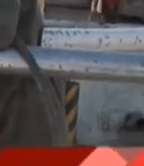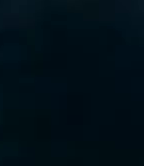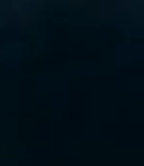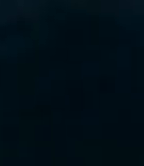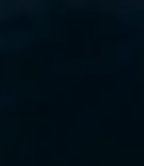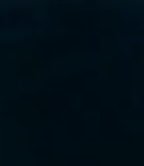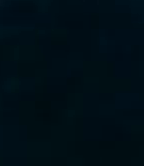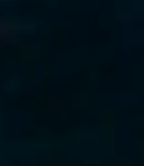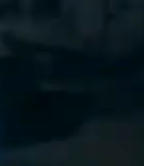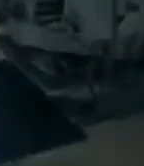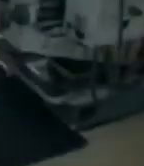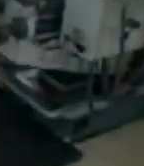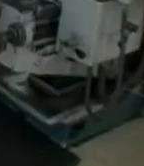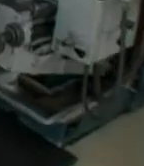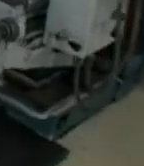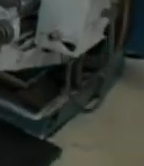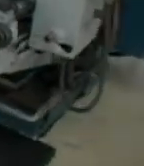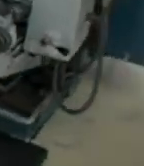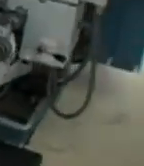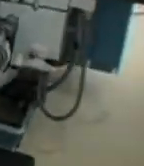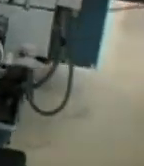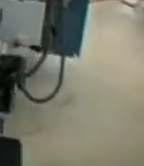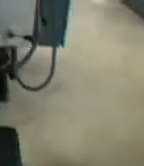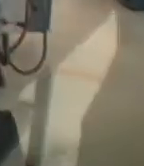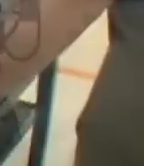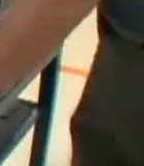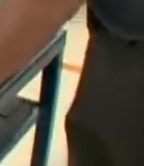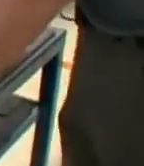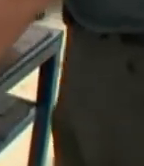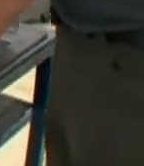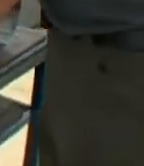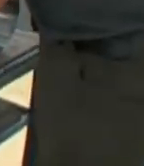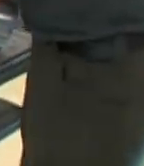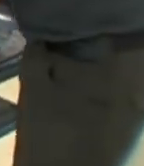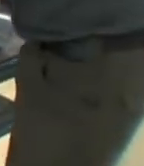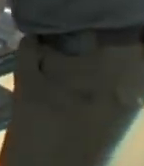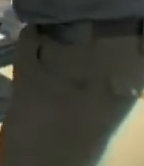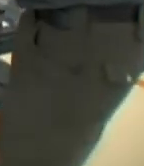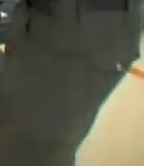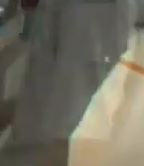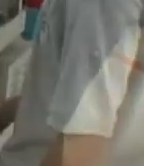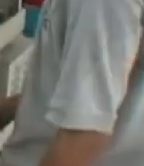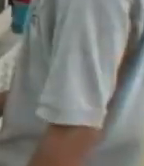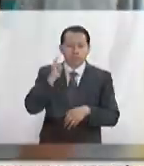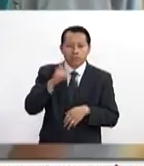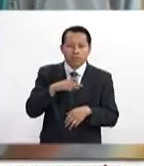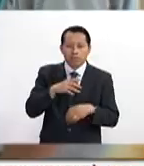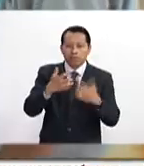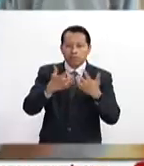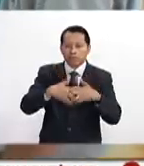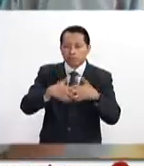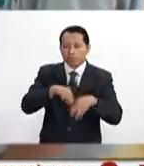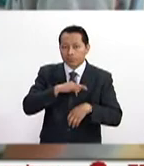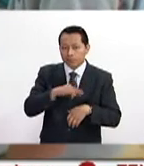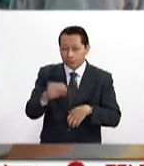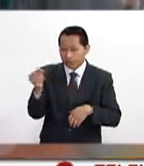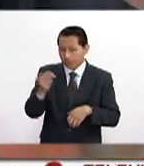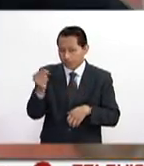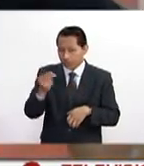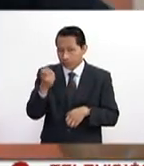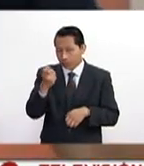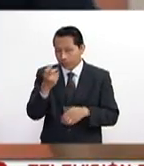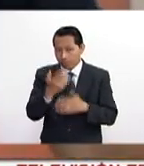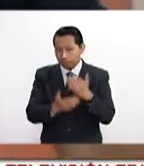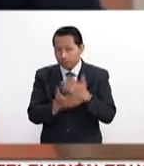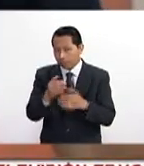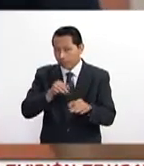H-2B. Esto para trabajadores extranjeros sin especialidades ante los riesgos que podrían enfrentar las compañías que dependen de esta mano de